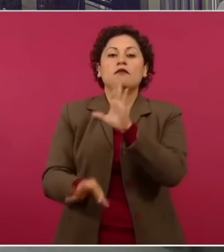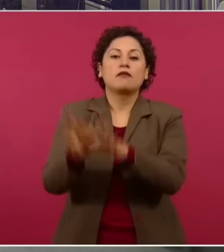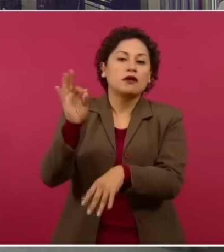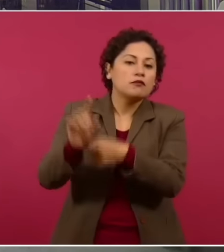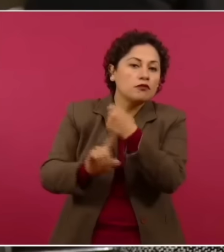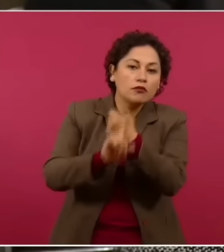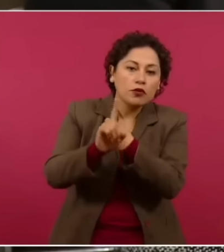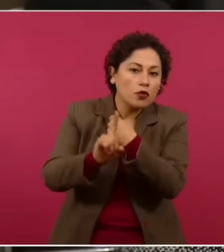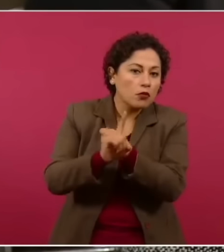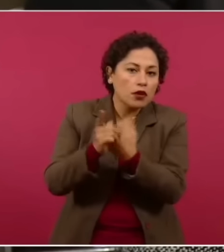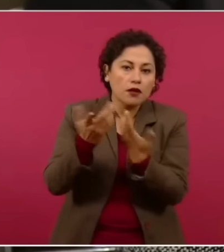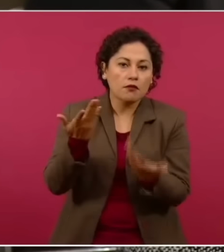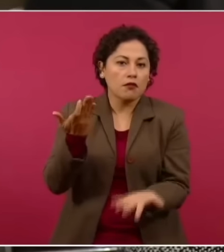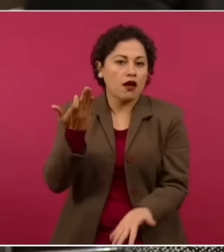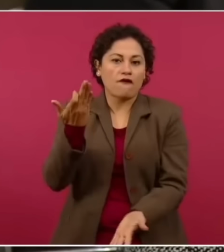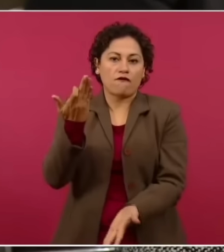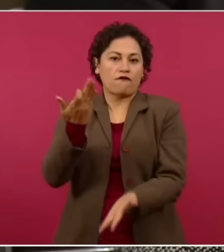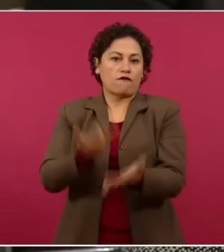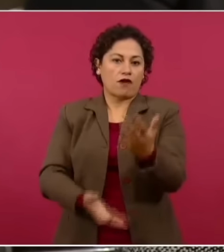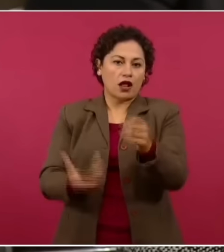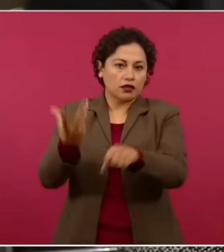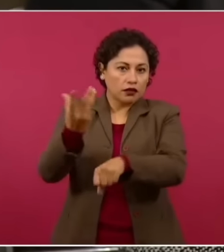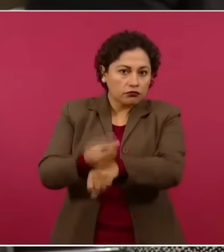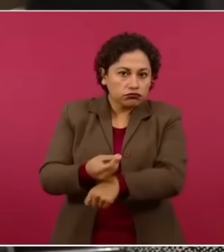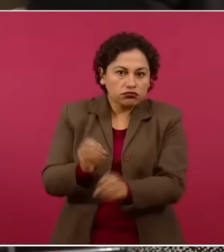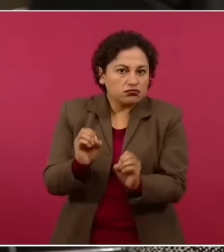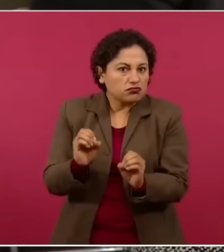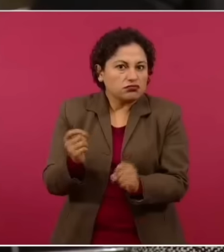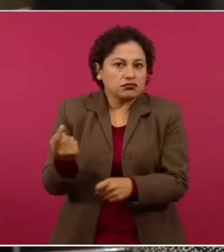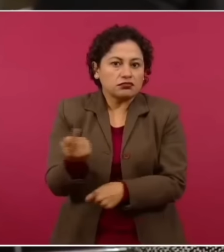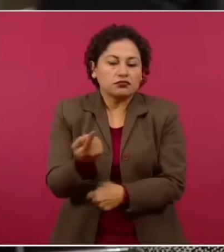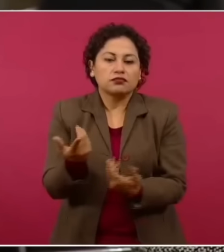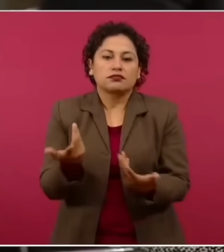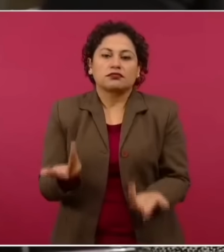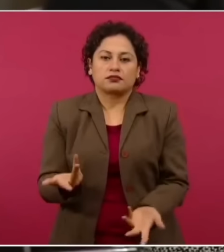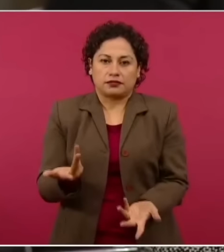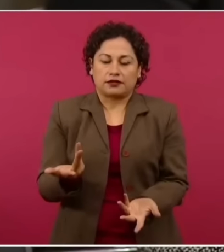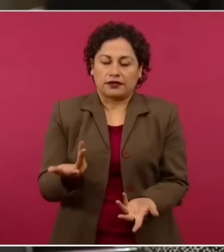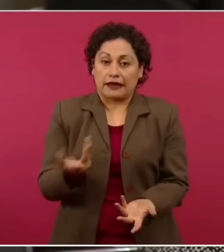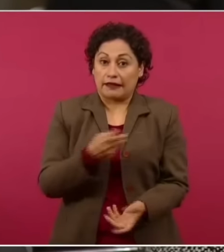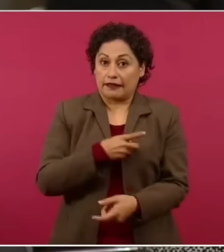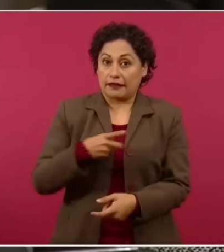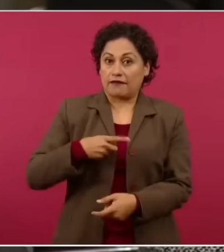técnica? ¿Fue falta de mantenimiento? Y también, para hacer justicia, ¿basta con solamente